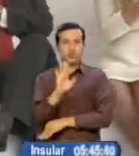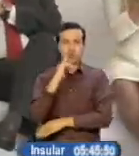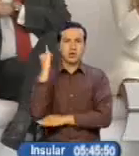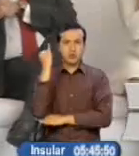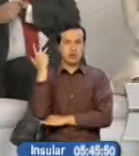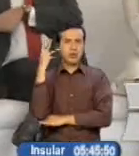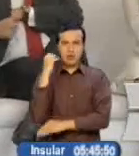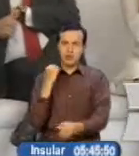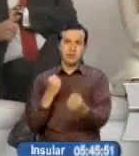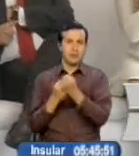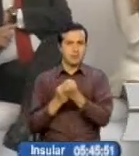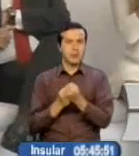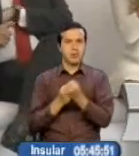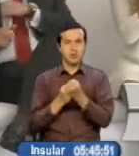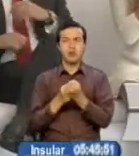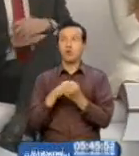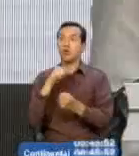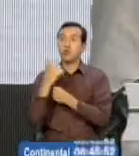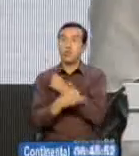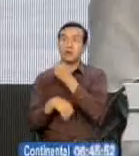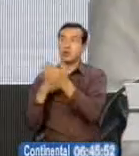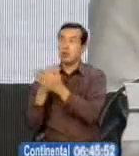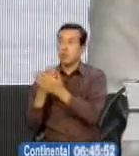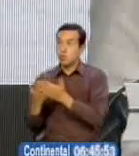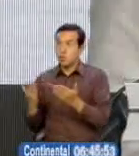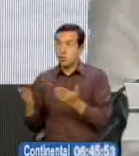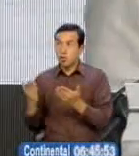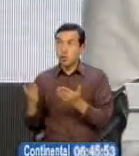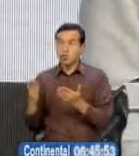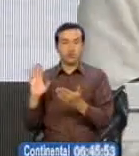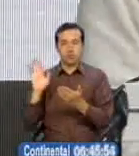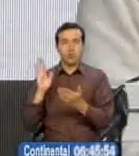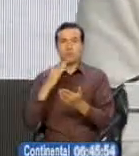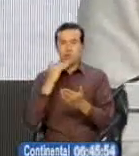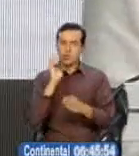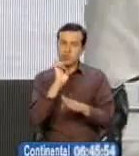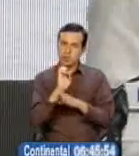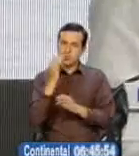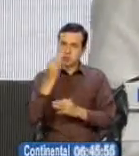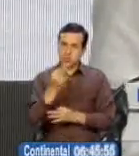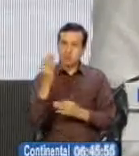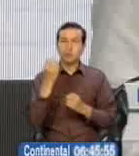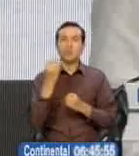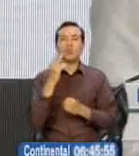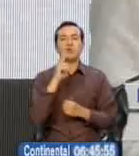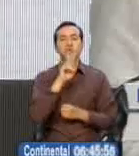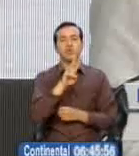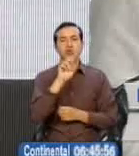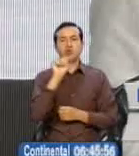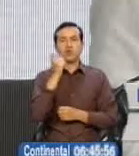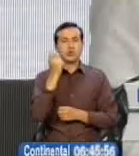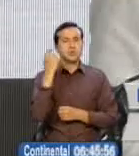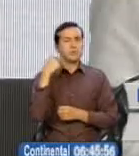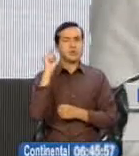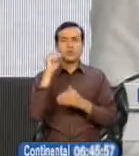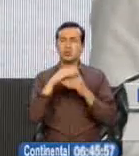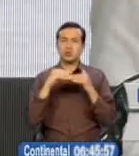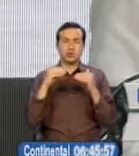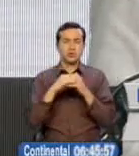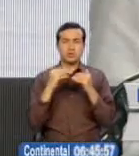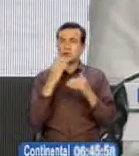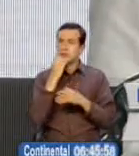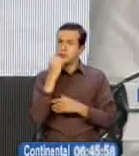industrias han aportado a la sustitución de importaciones. Nos ahorraremos en salida de divisas 210 millones de